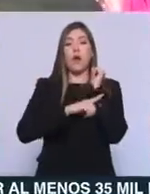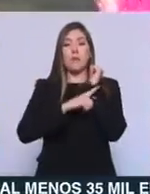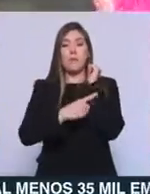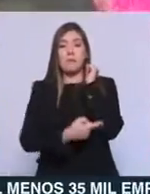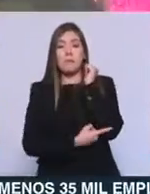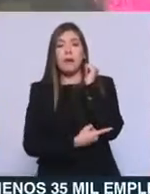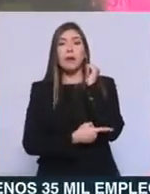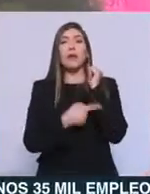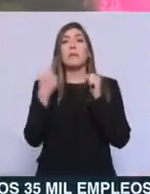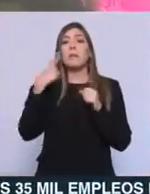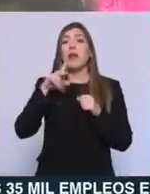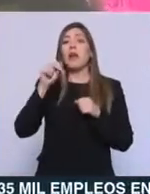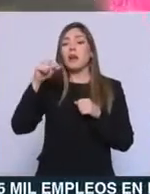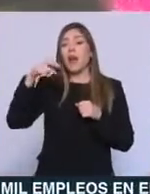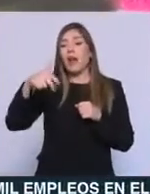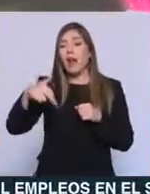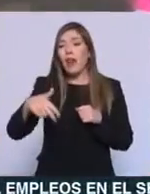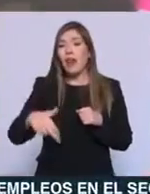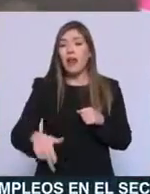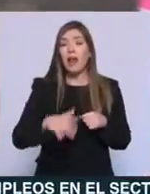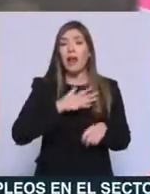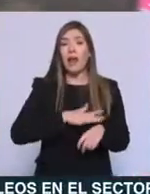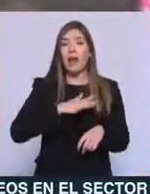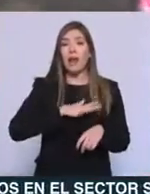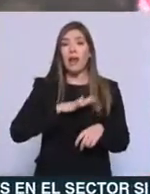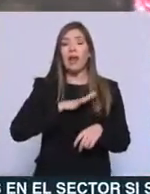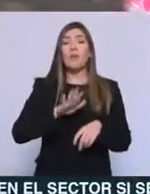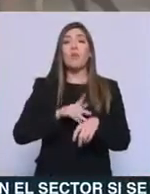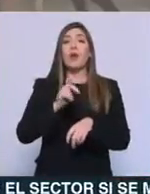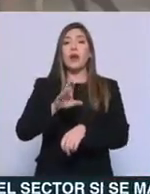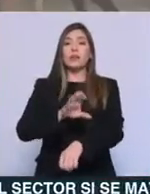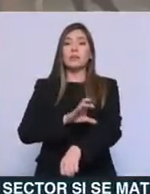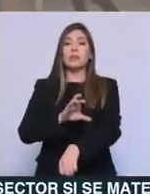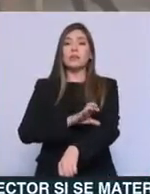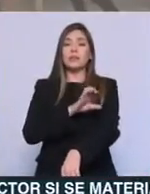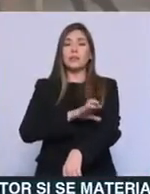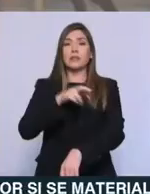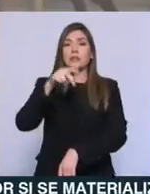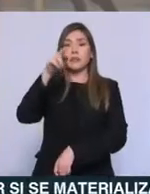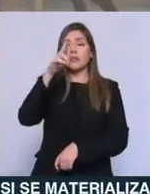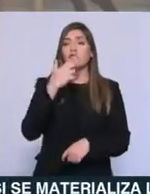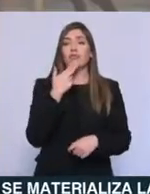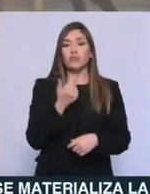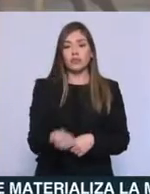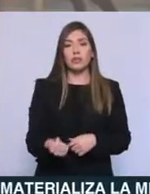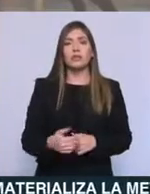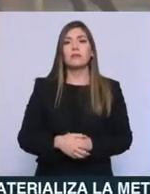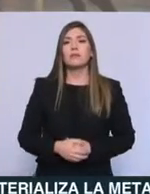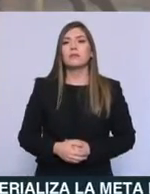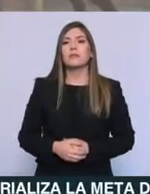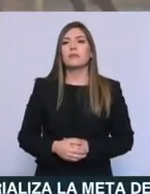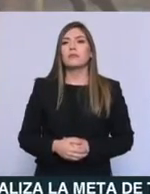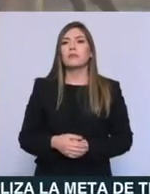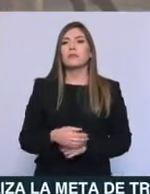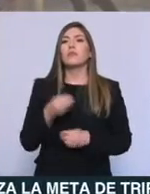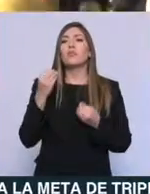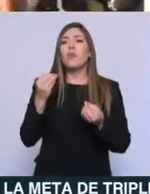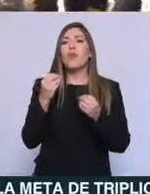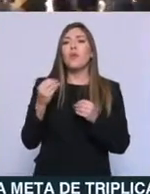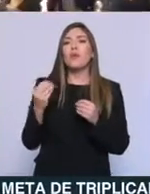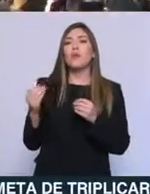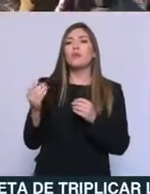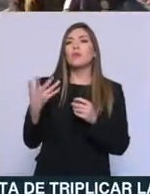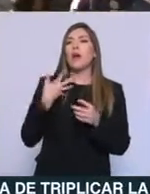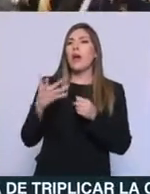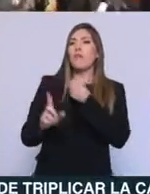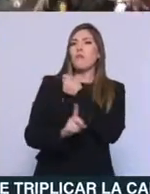para que no bajen las escaleras, ya que las escaleras mecánicas no sirven. Muchos se acercaron a los camiones por problemas de salud.